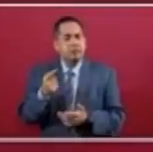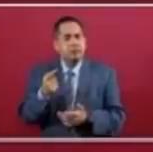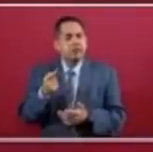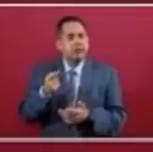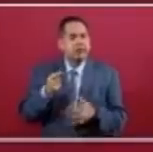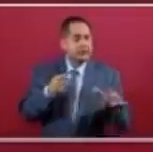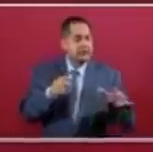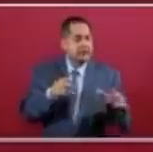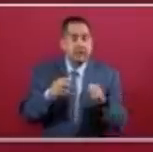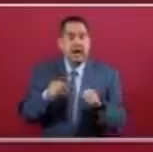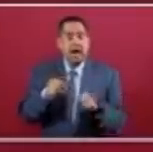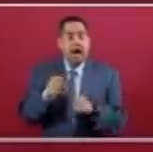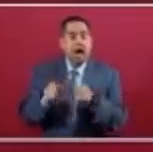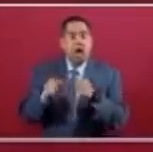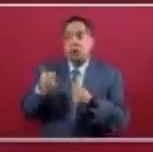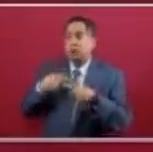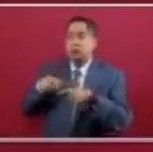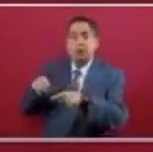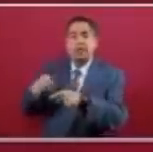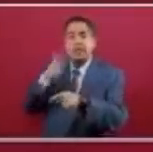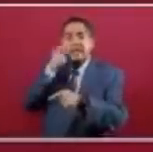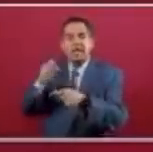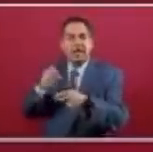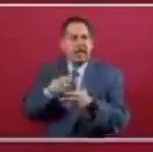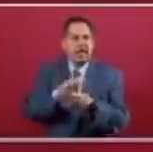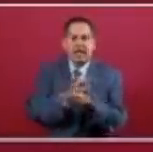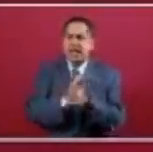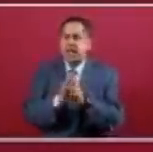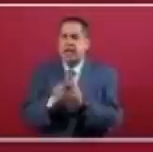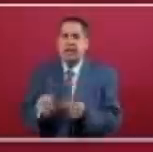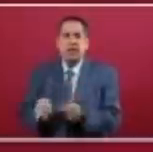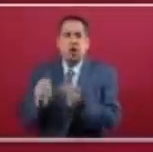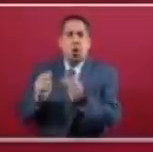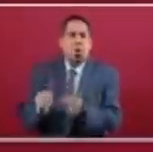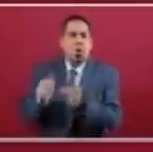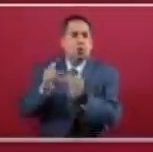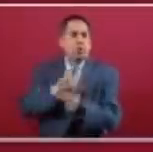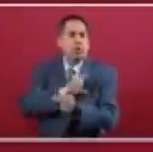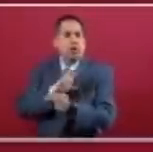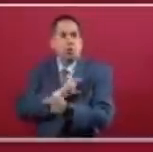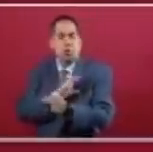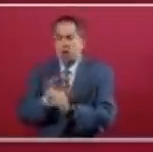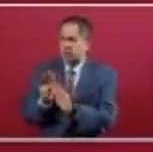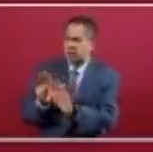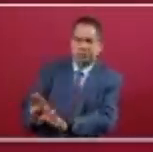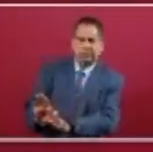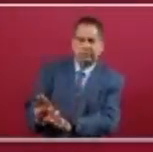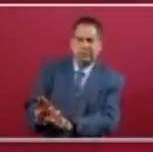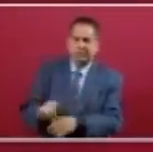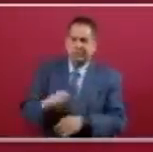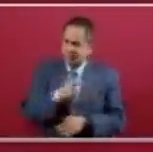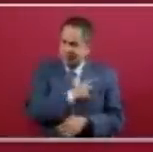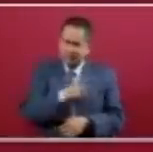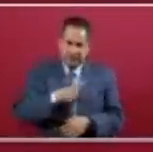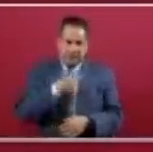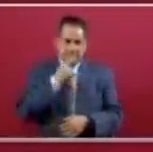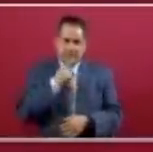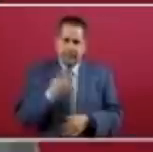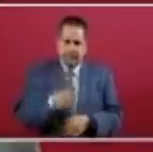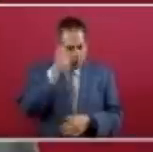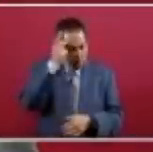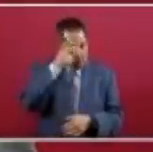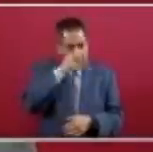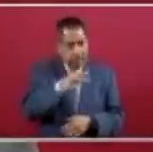privatizara la industria eléctrica, y hablaba del petróleo, lo